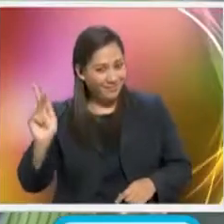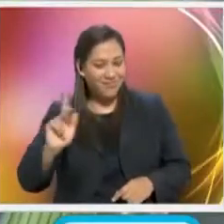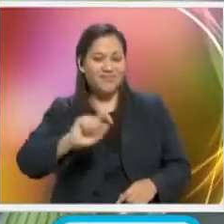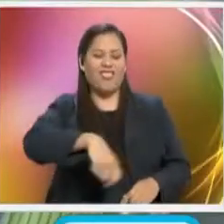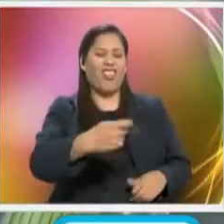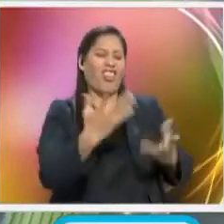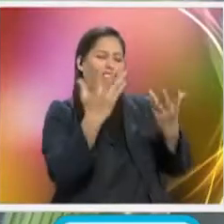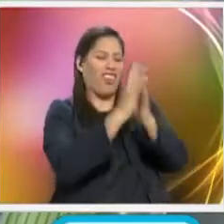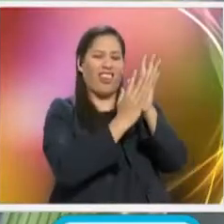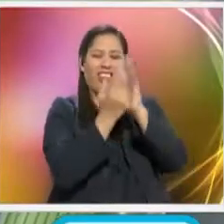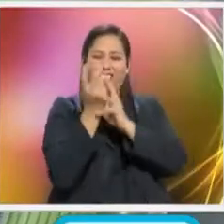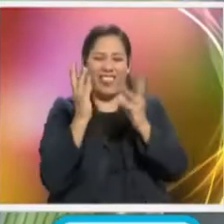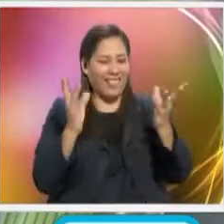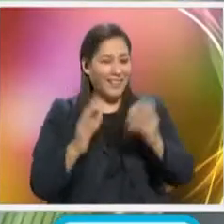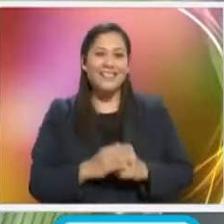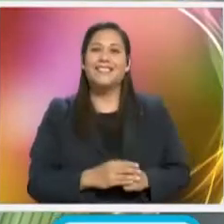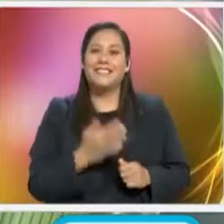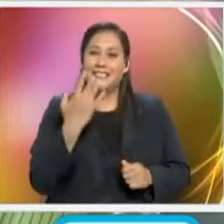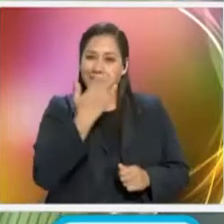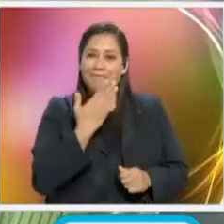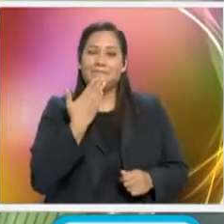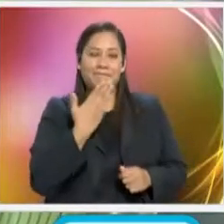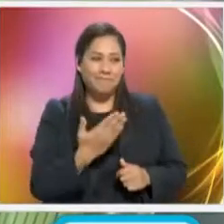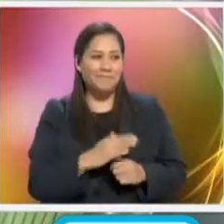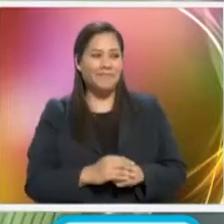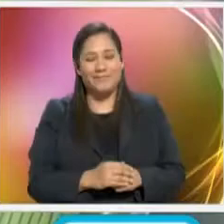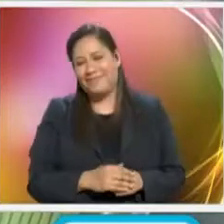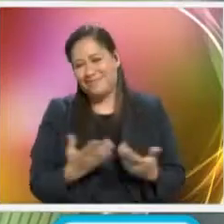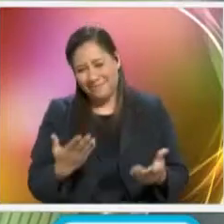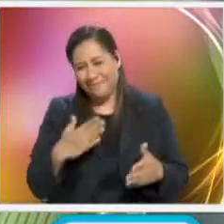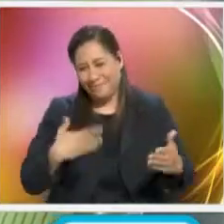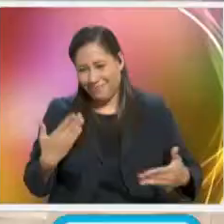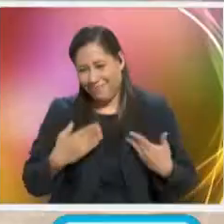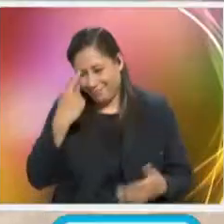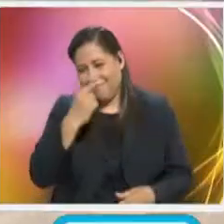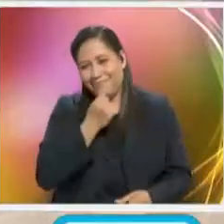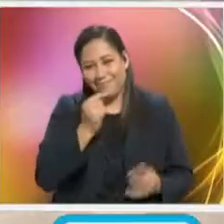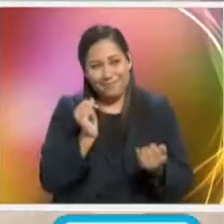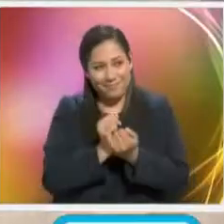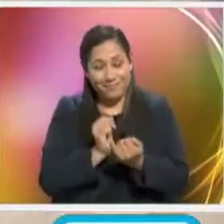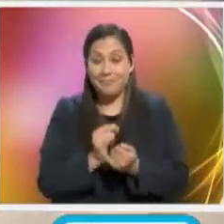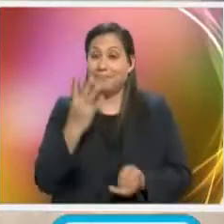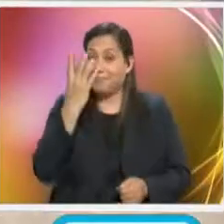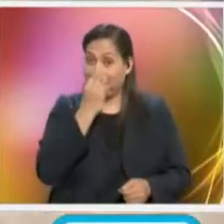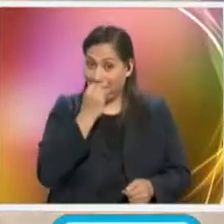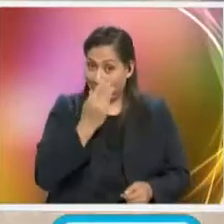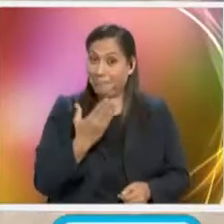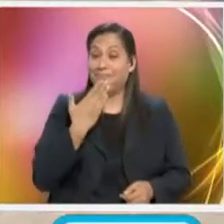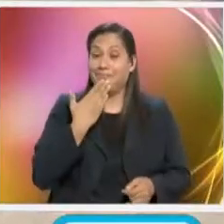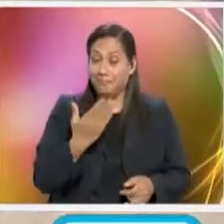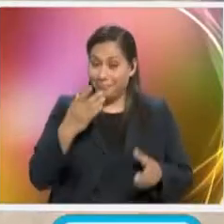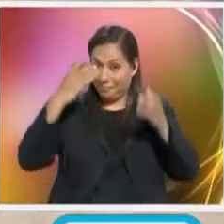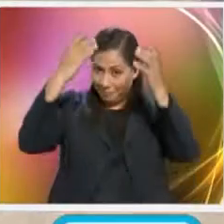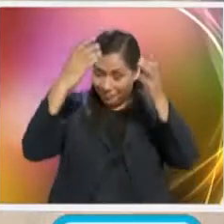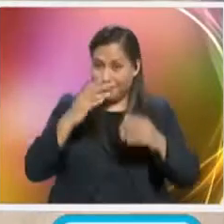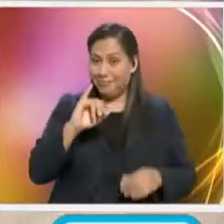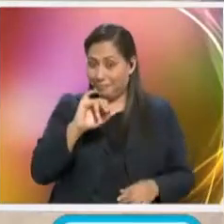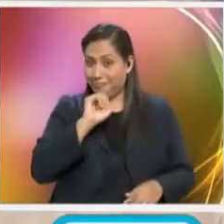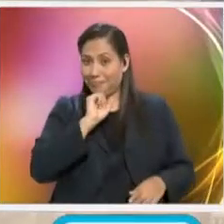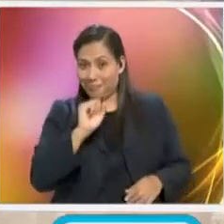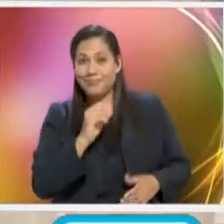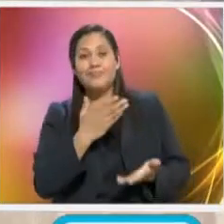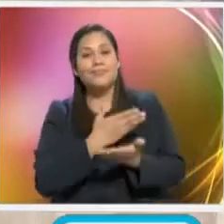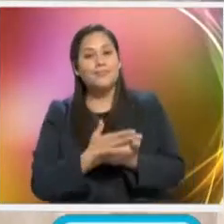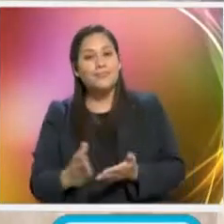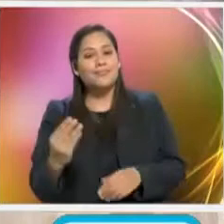batideros, pues ya queda muy bien, queda rico. Sí, es divertido para los niños también. Mira qué padre ¿No? quedó, chef. Sí, queda buenísimo. queda Y